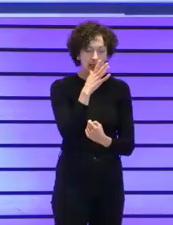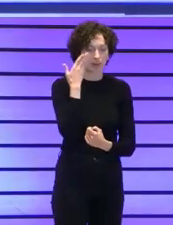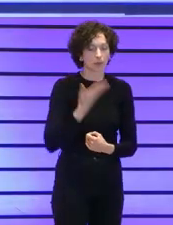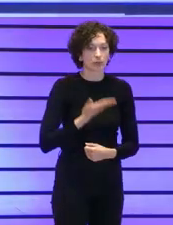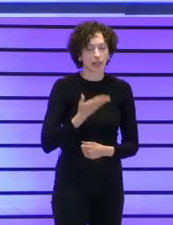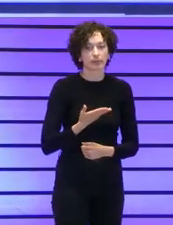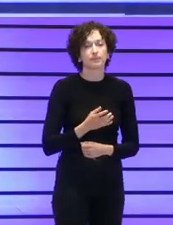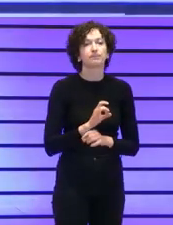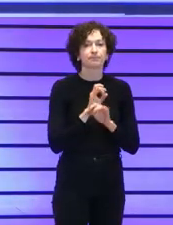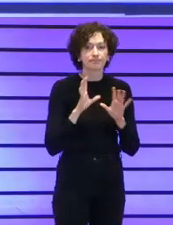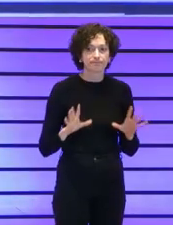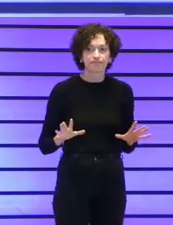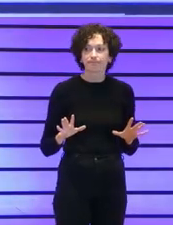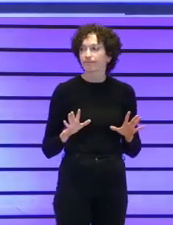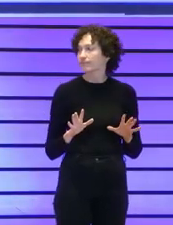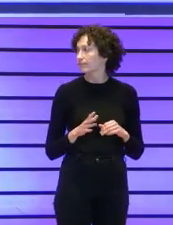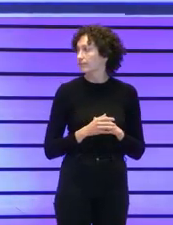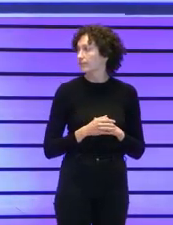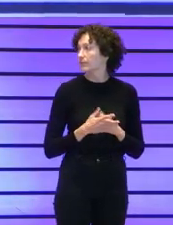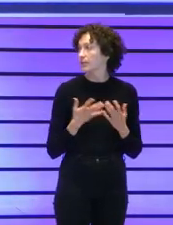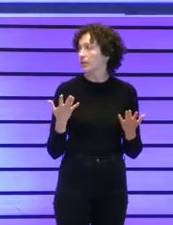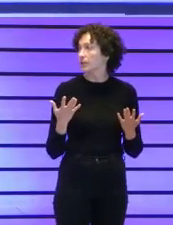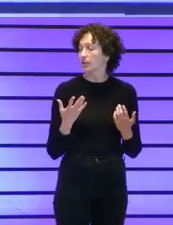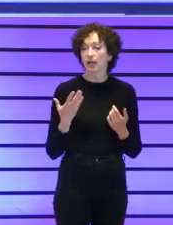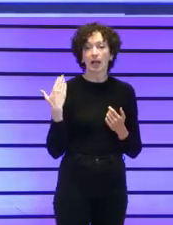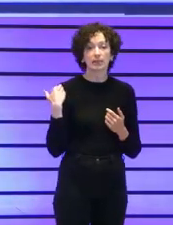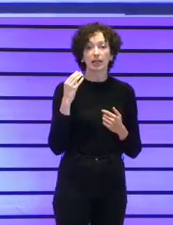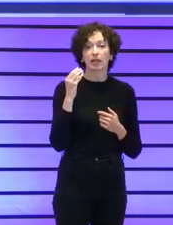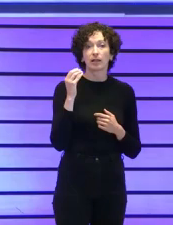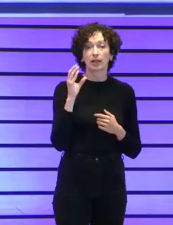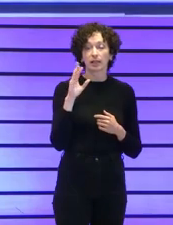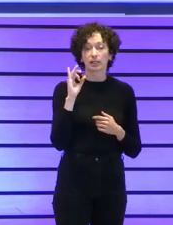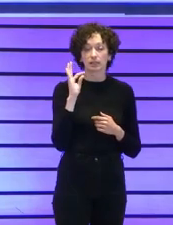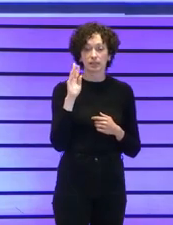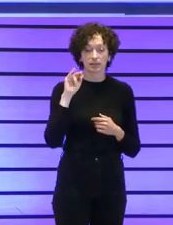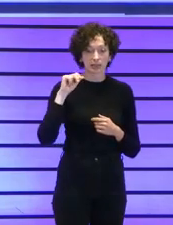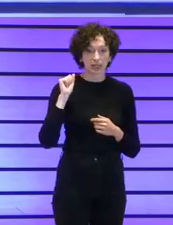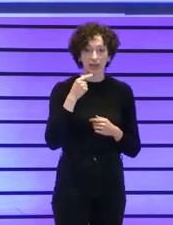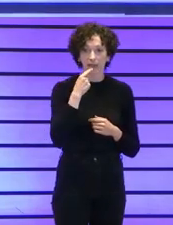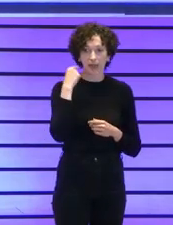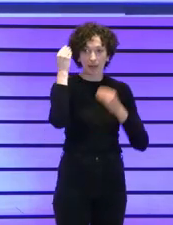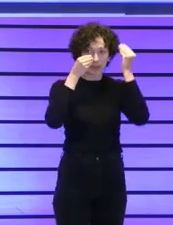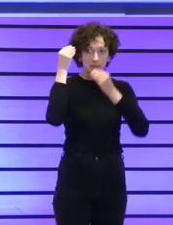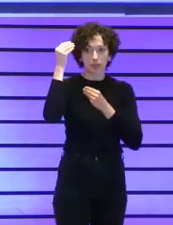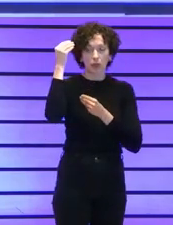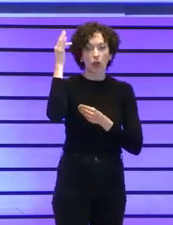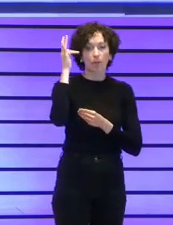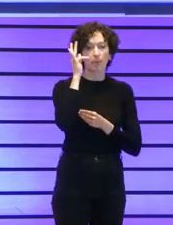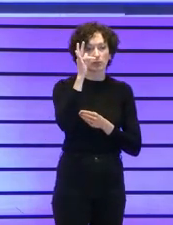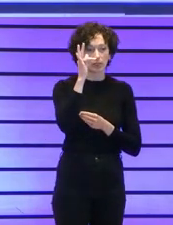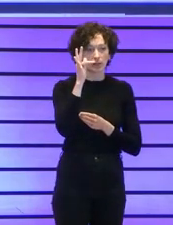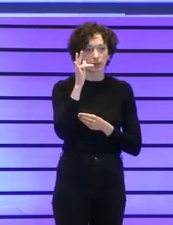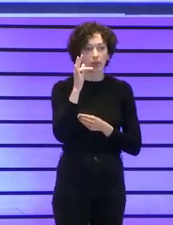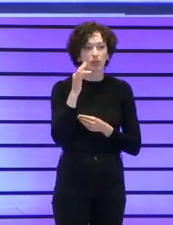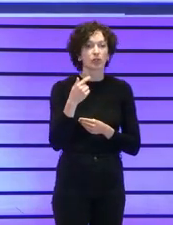Claro, yo decía a Cristina que era optimista, ¿no? Bueno, yo soy optimista, yo estoy condenada, ¿no? Yo soy madre